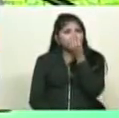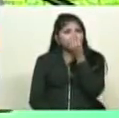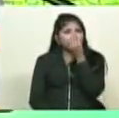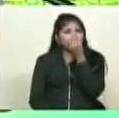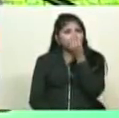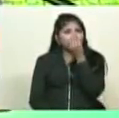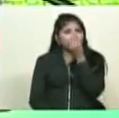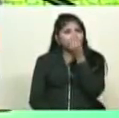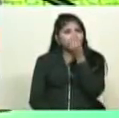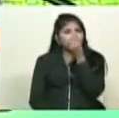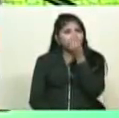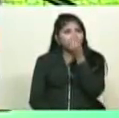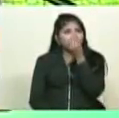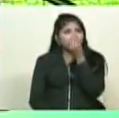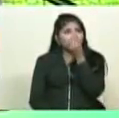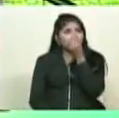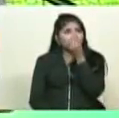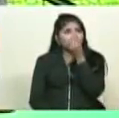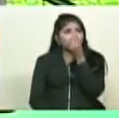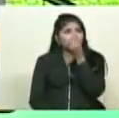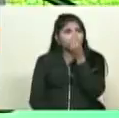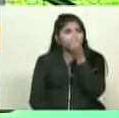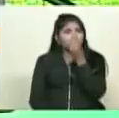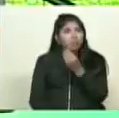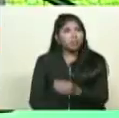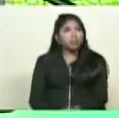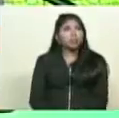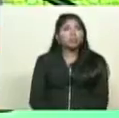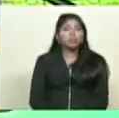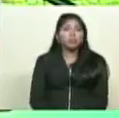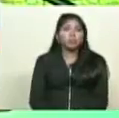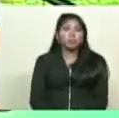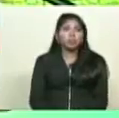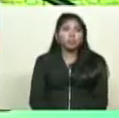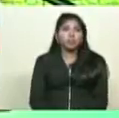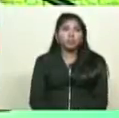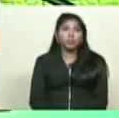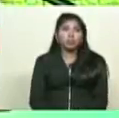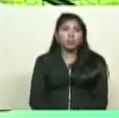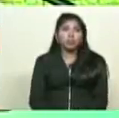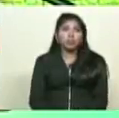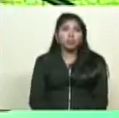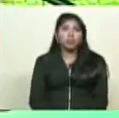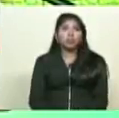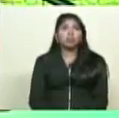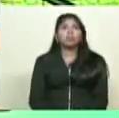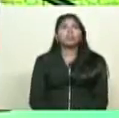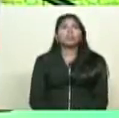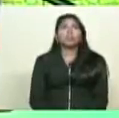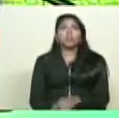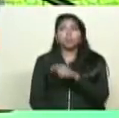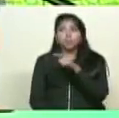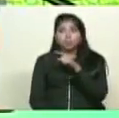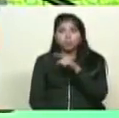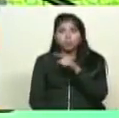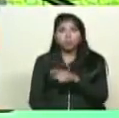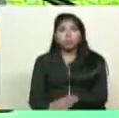de ustedes como presidente obrero. A través de las comunas, los consejos comunales.